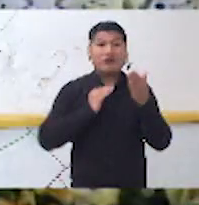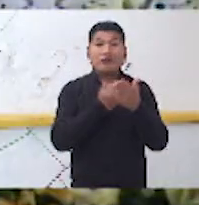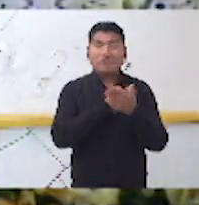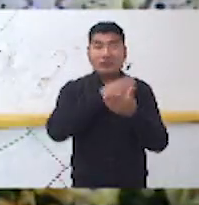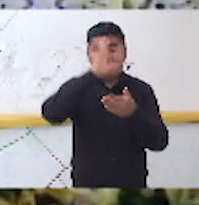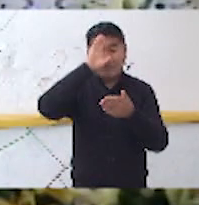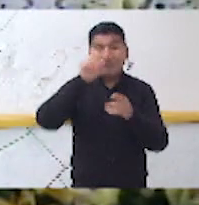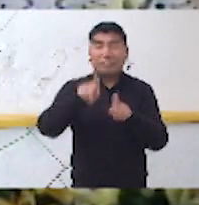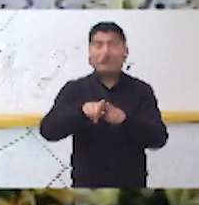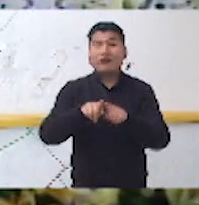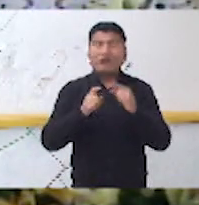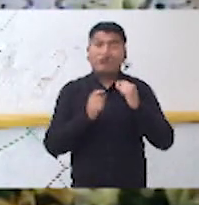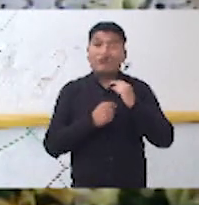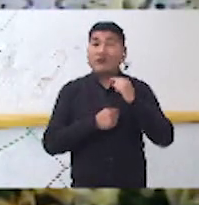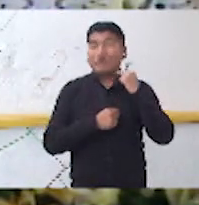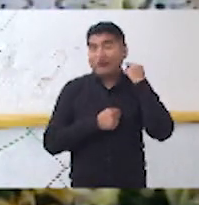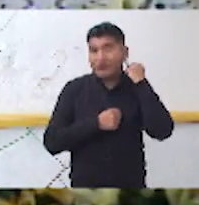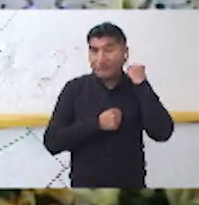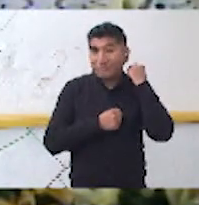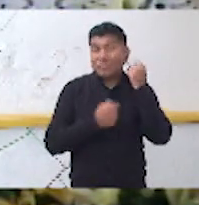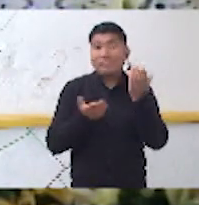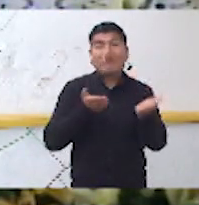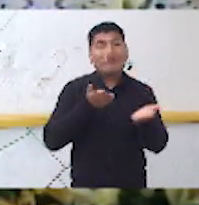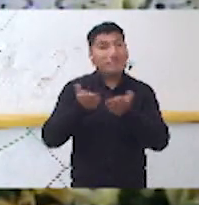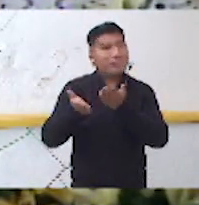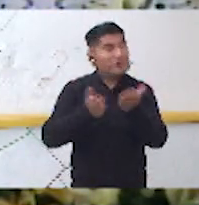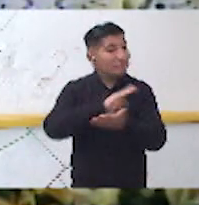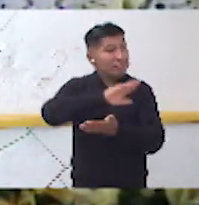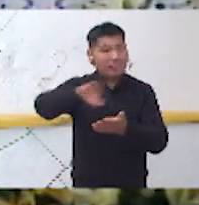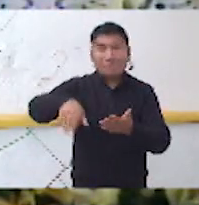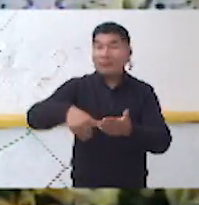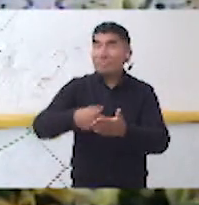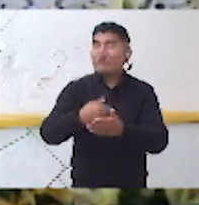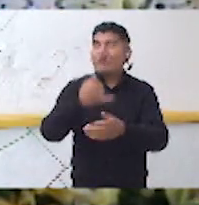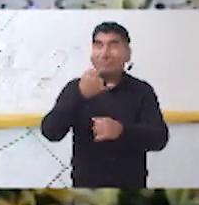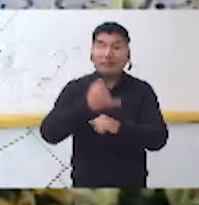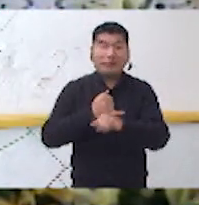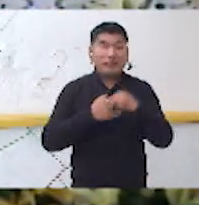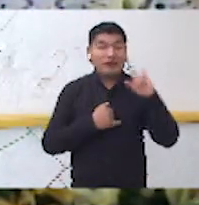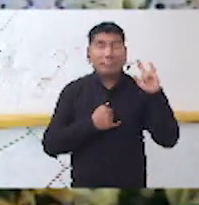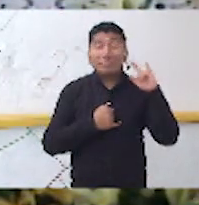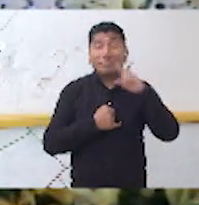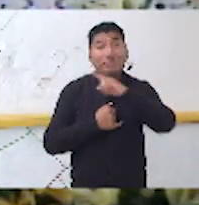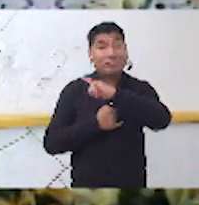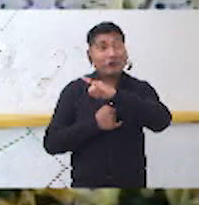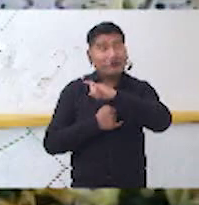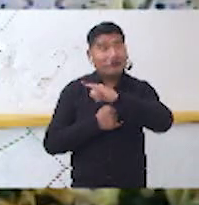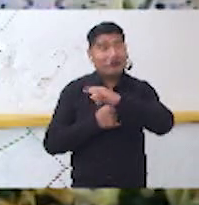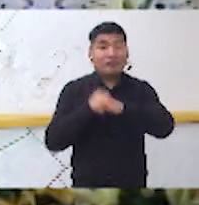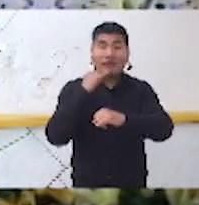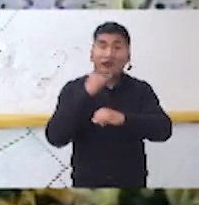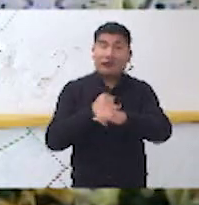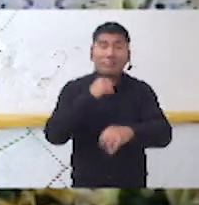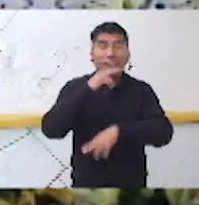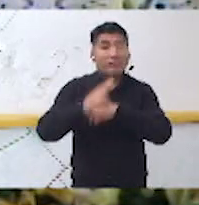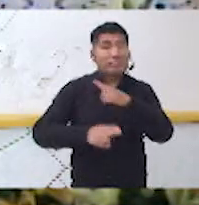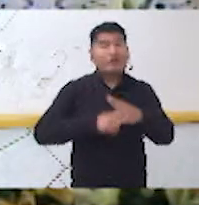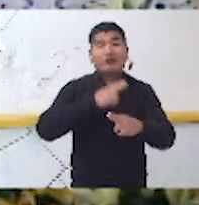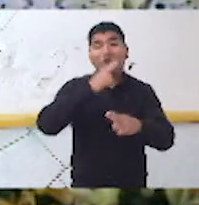hermanos sacerdotes, servidores en toda la Iglesia del Alto y de la Iglesia